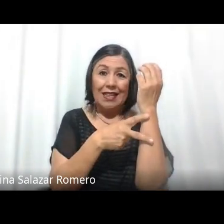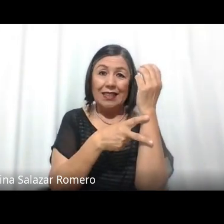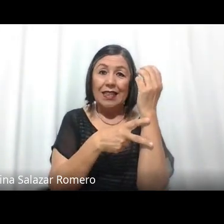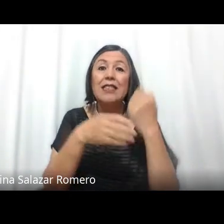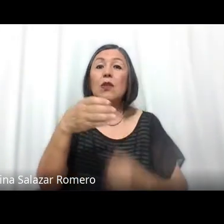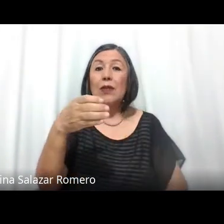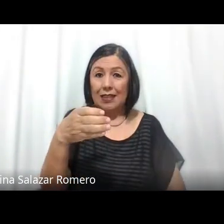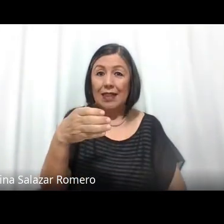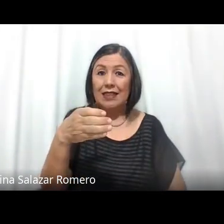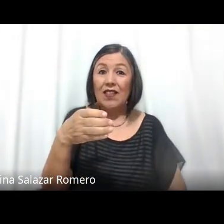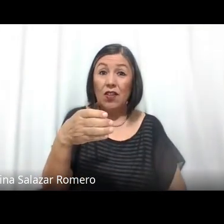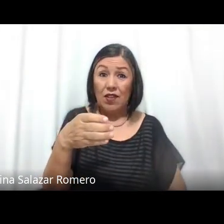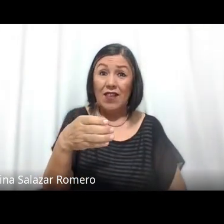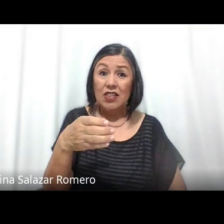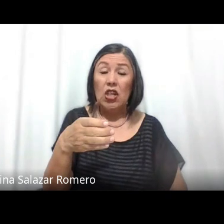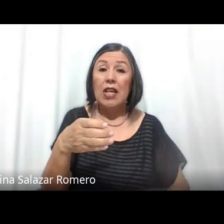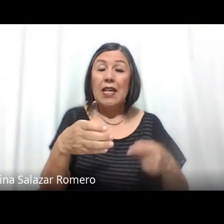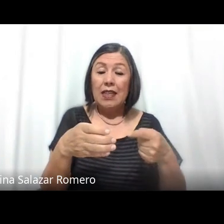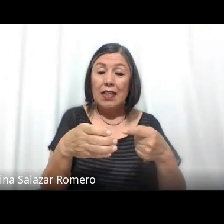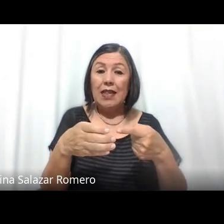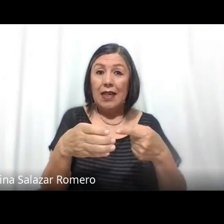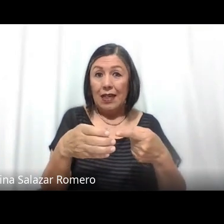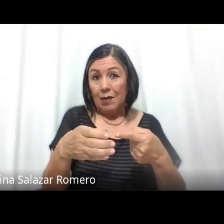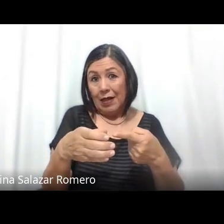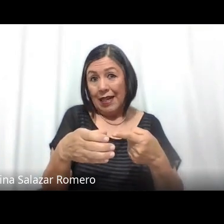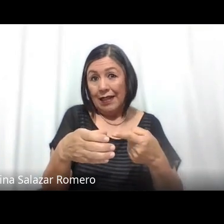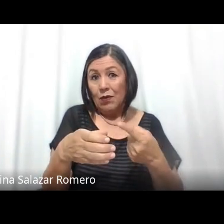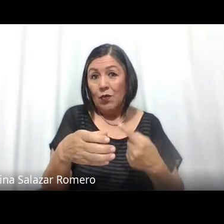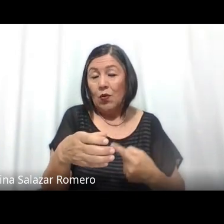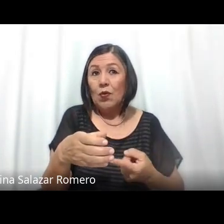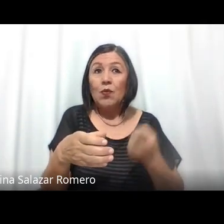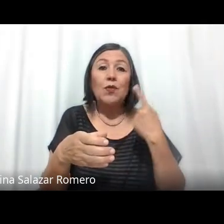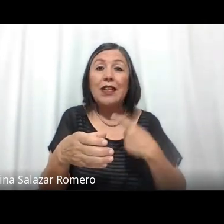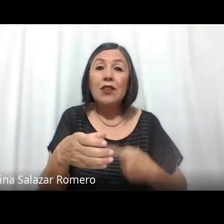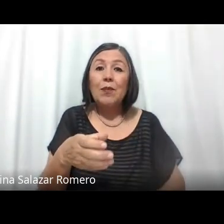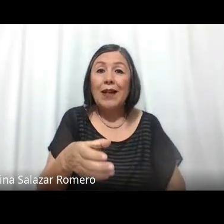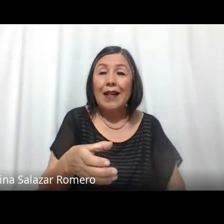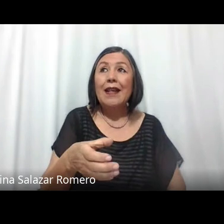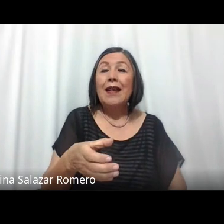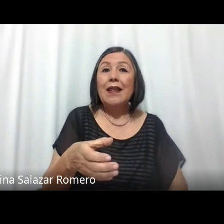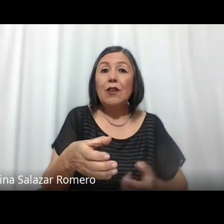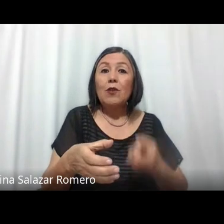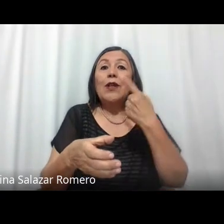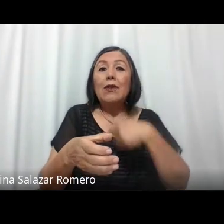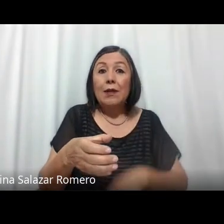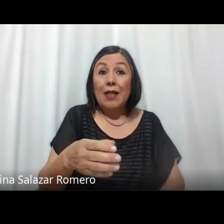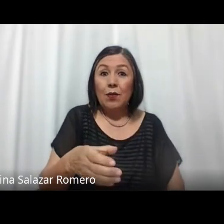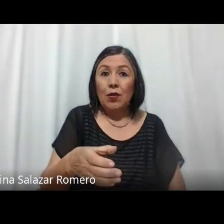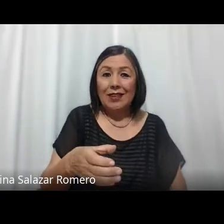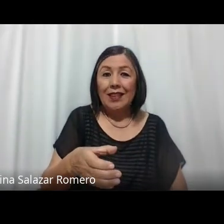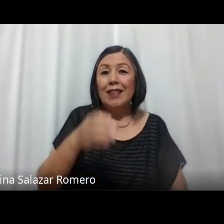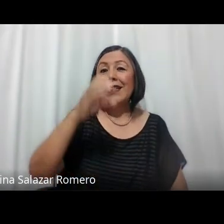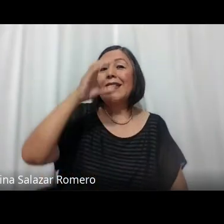seña léxica, sino utilicé el clasificador de vaso y le agregué un movimiento para incorporarlo al